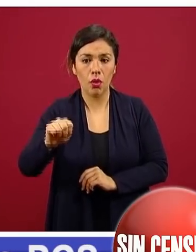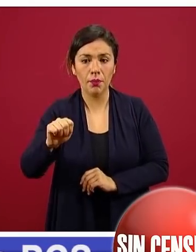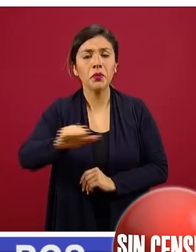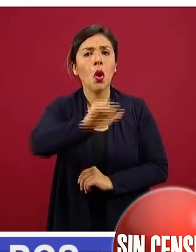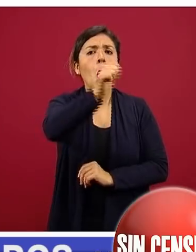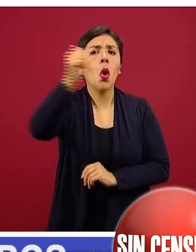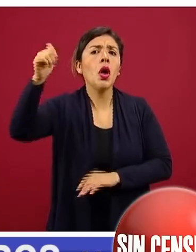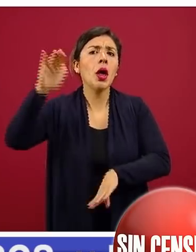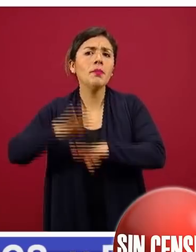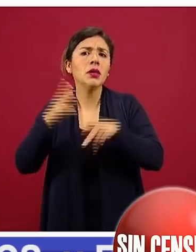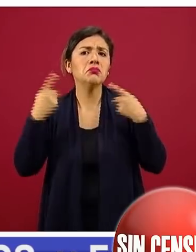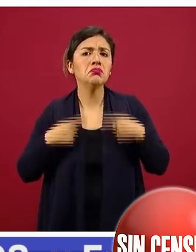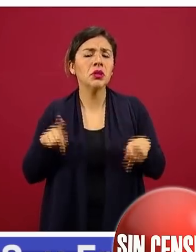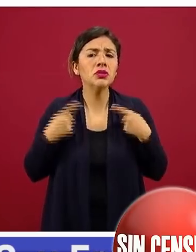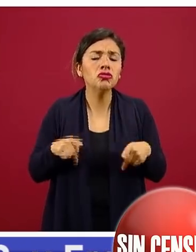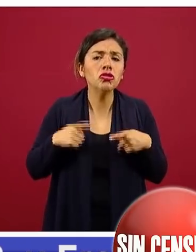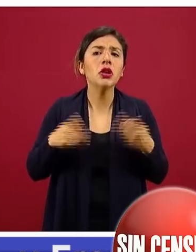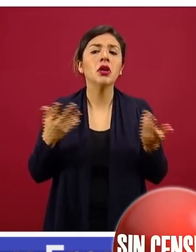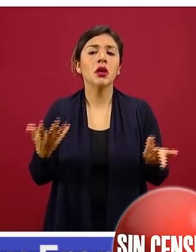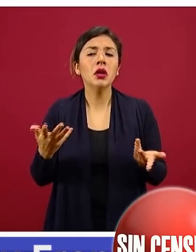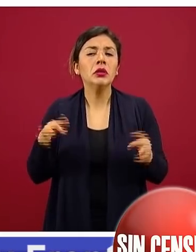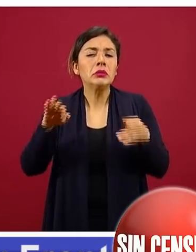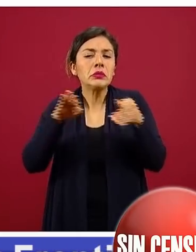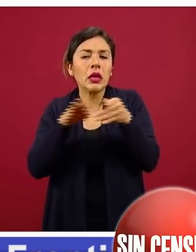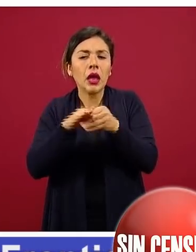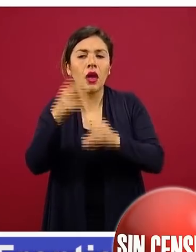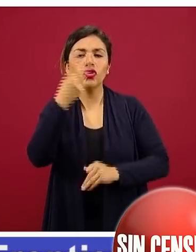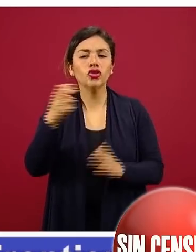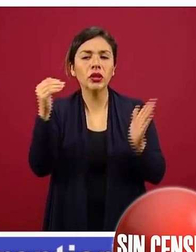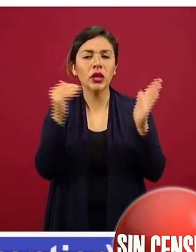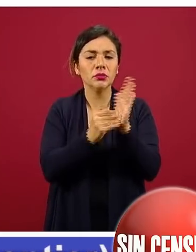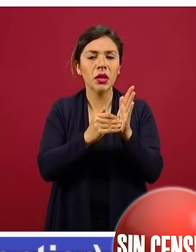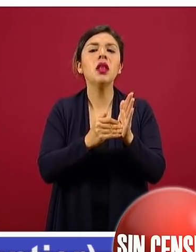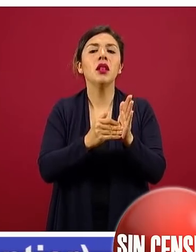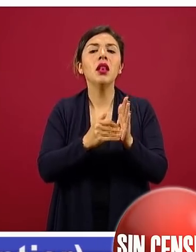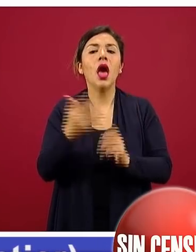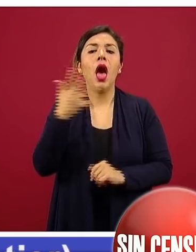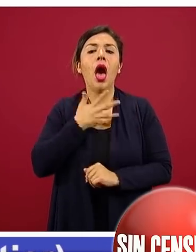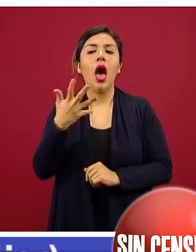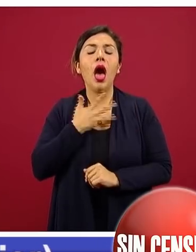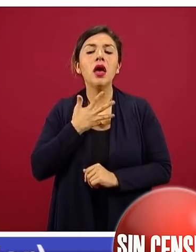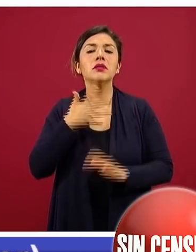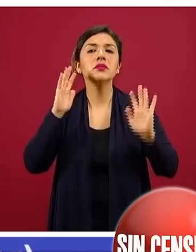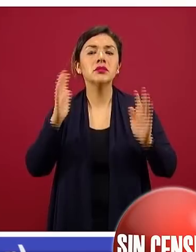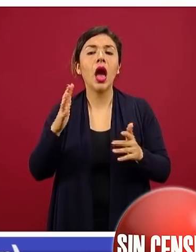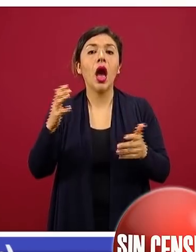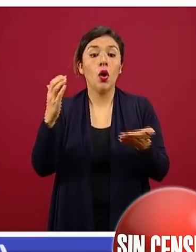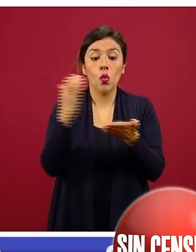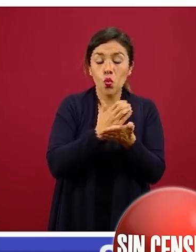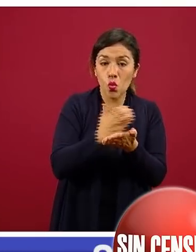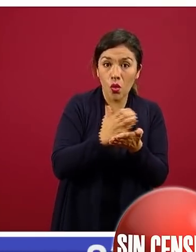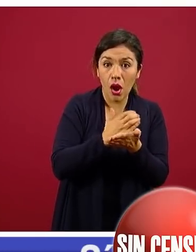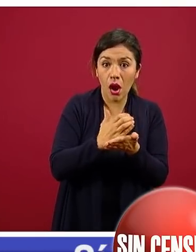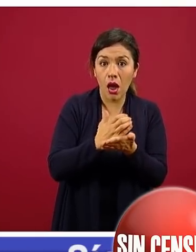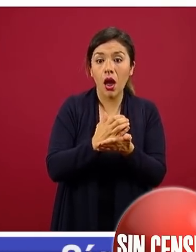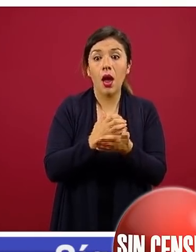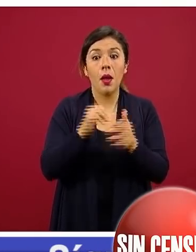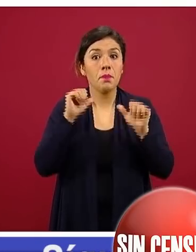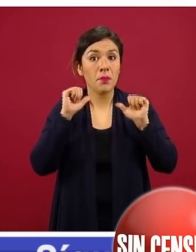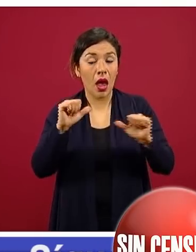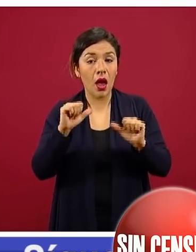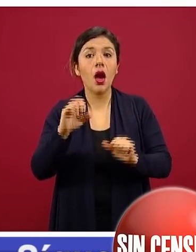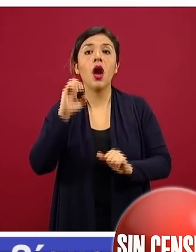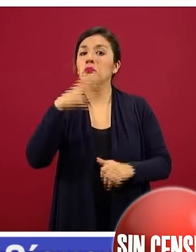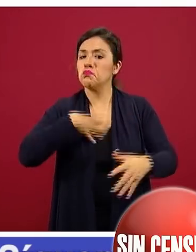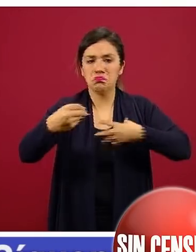demás personas, casi 200.000, han estado ya o recuperadas y ya no